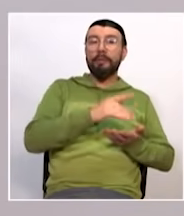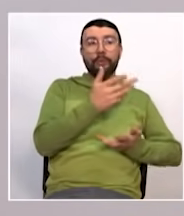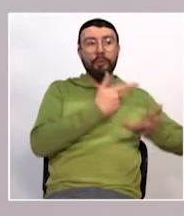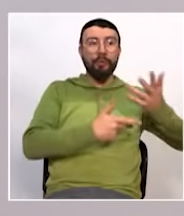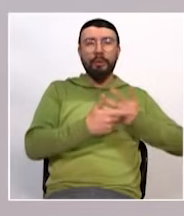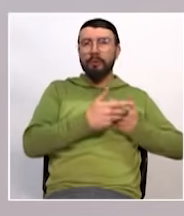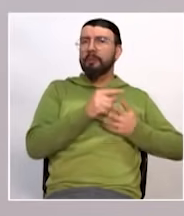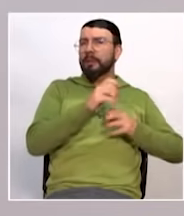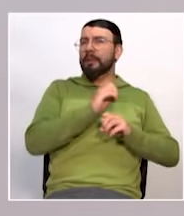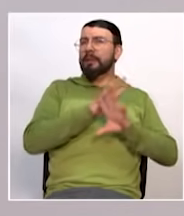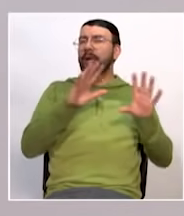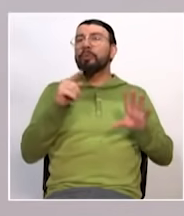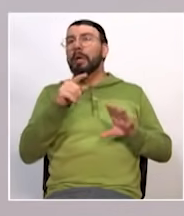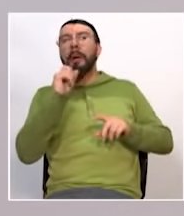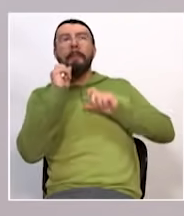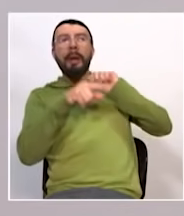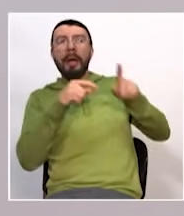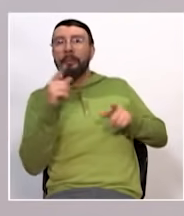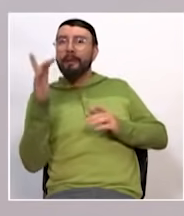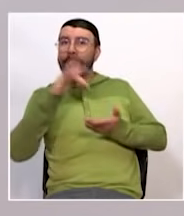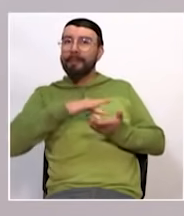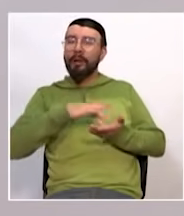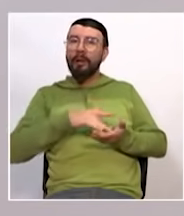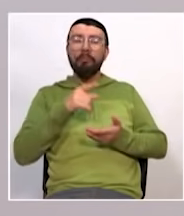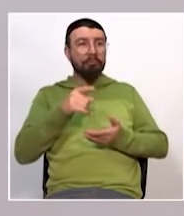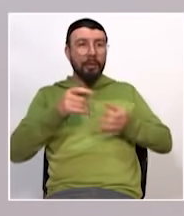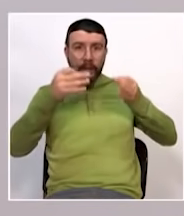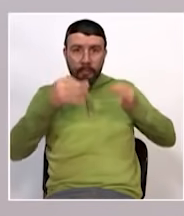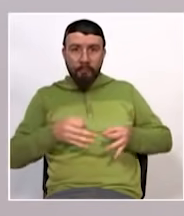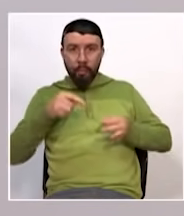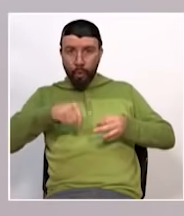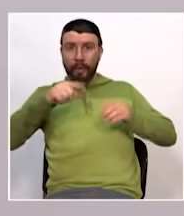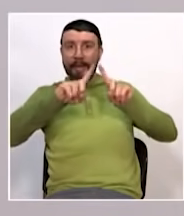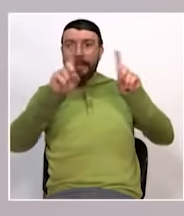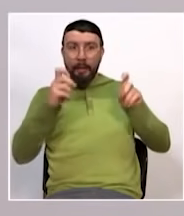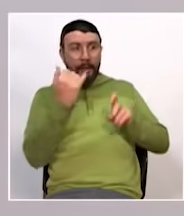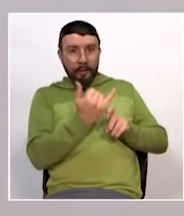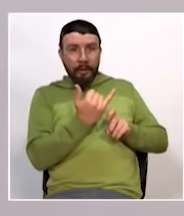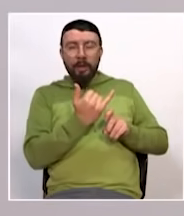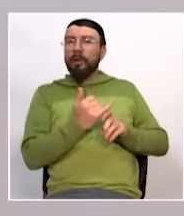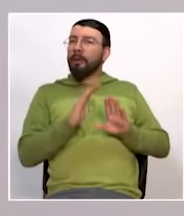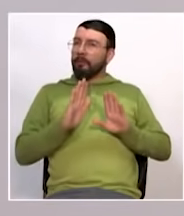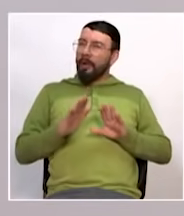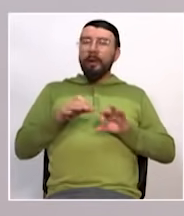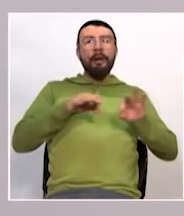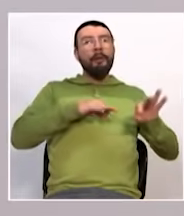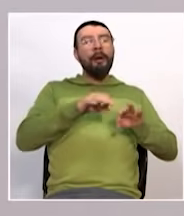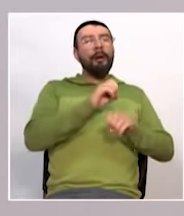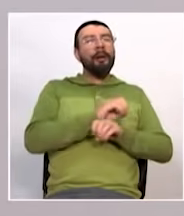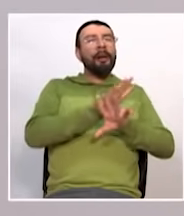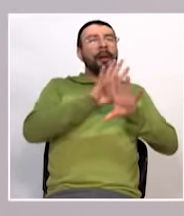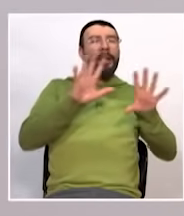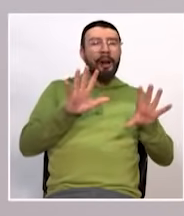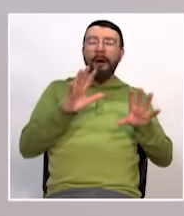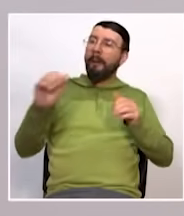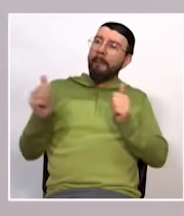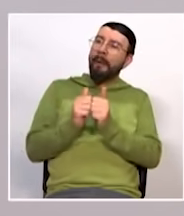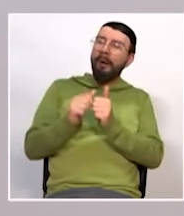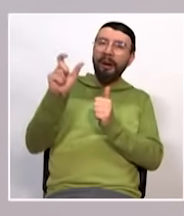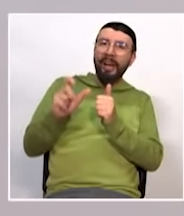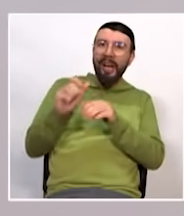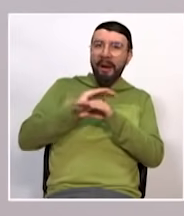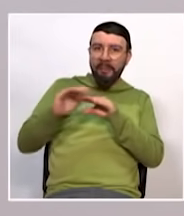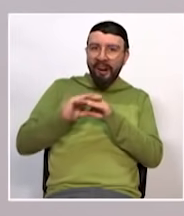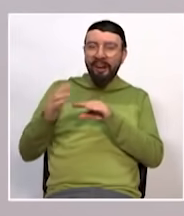luego enviar sus preguntas las que correspondan con el tema de hoy se las haremos en lo posible a nuestro invitado hoy